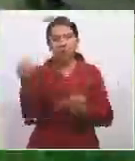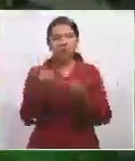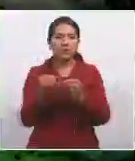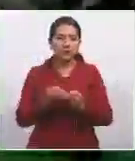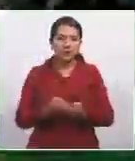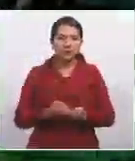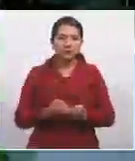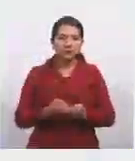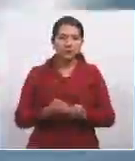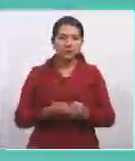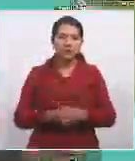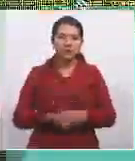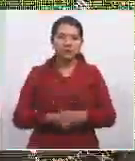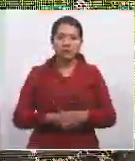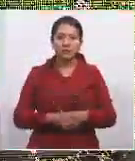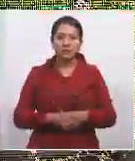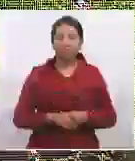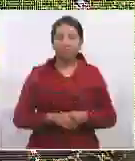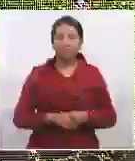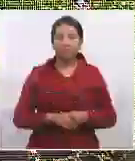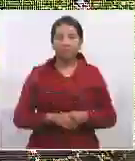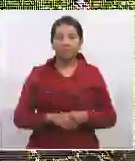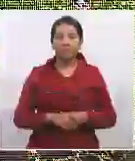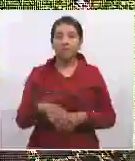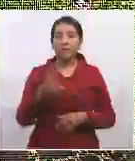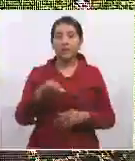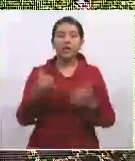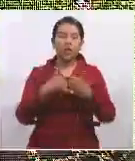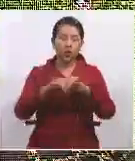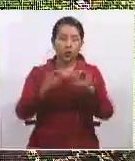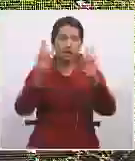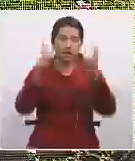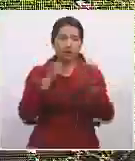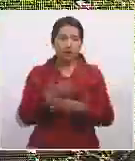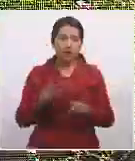Y continuamos en materia económica, pero ahora